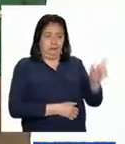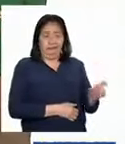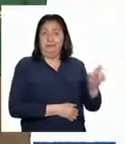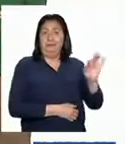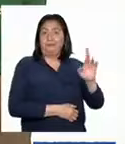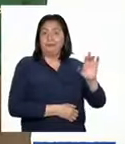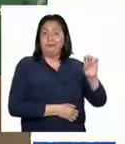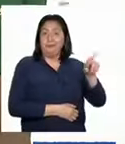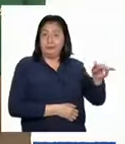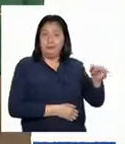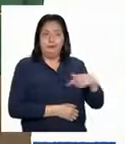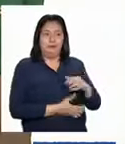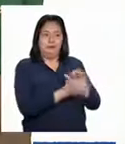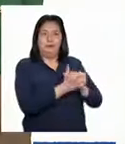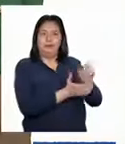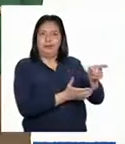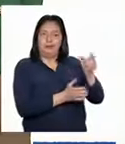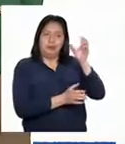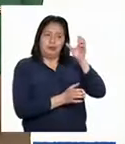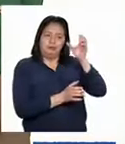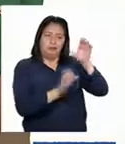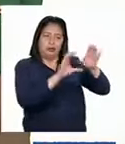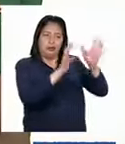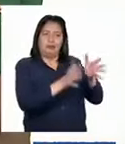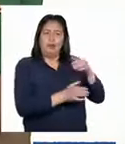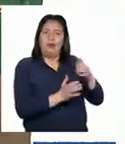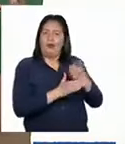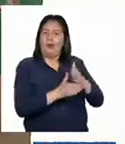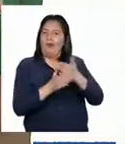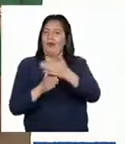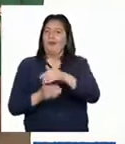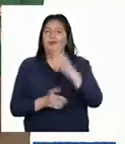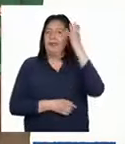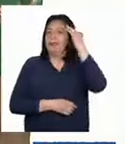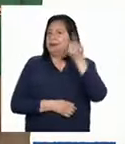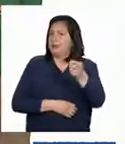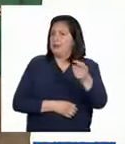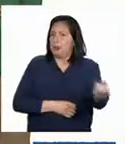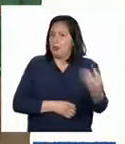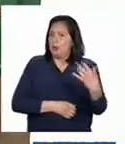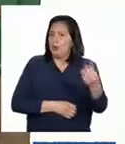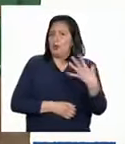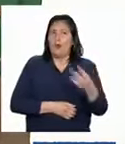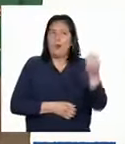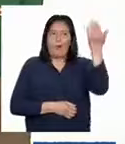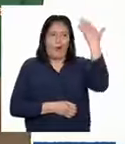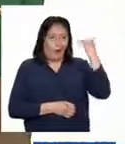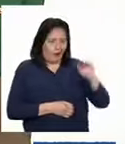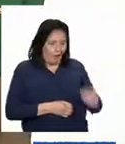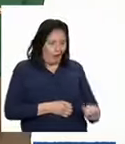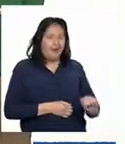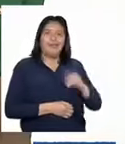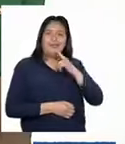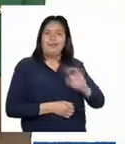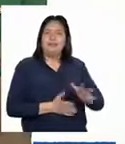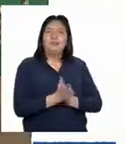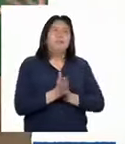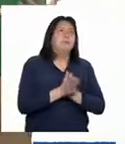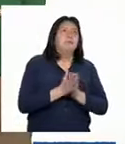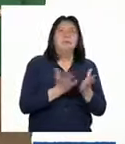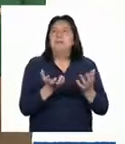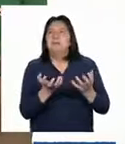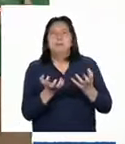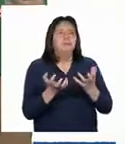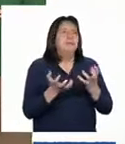nuestra amiga científica, nos compartió una experiencia genial. Ella nos contó cómo desde niña su motivación por las